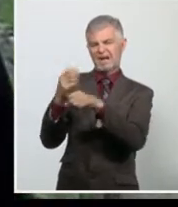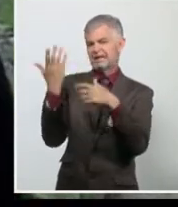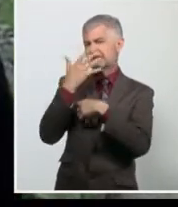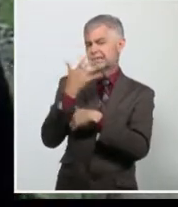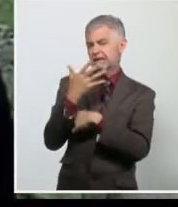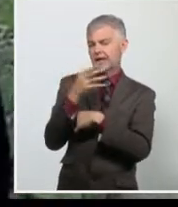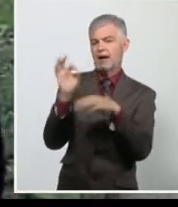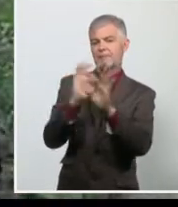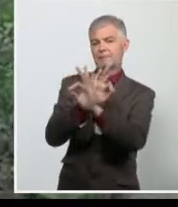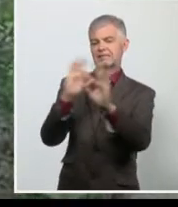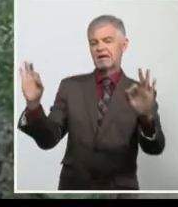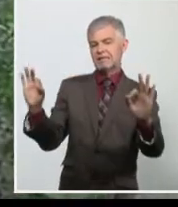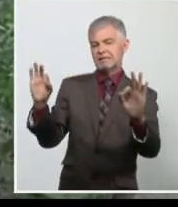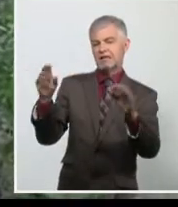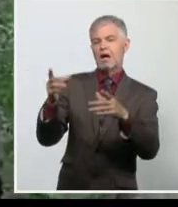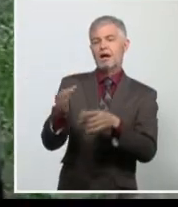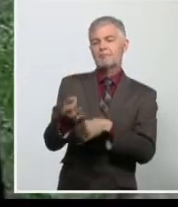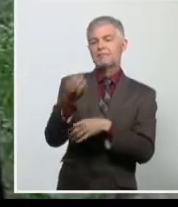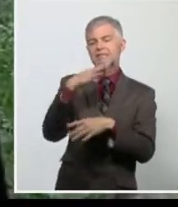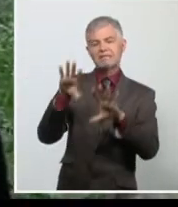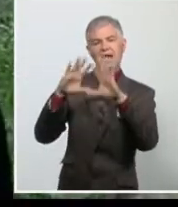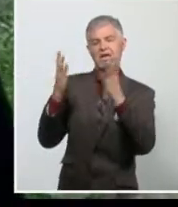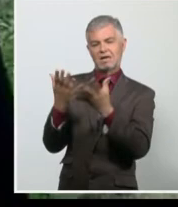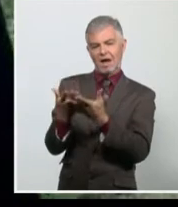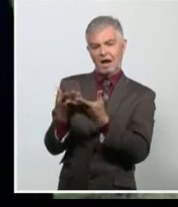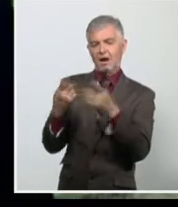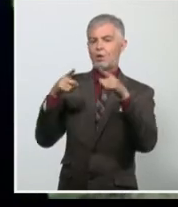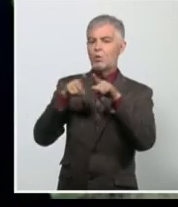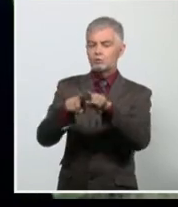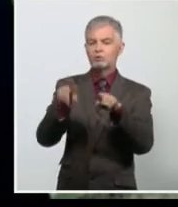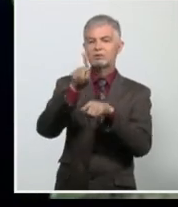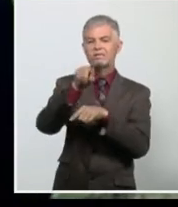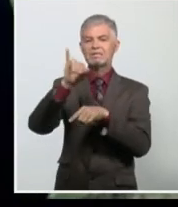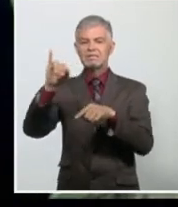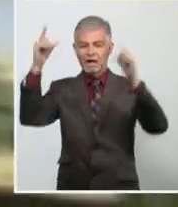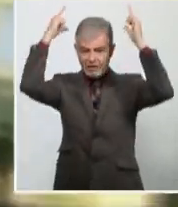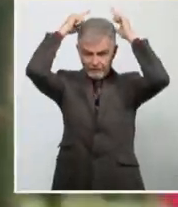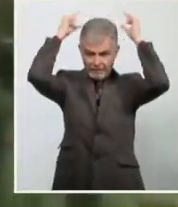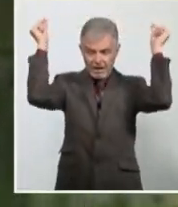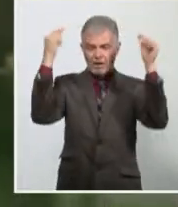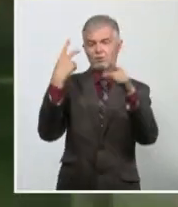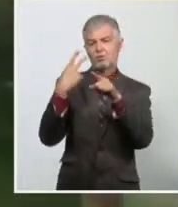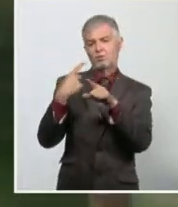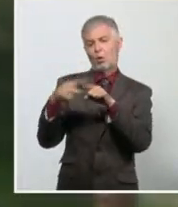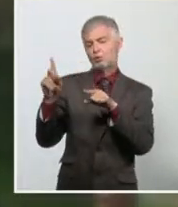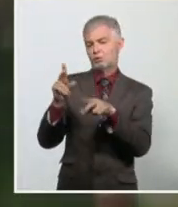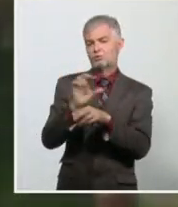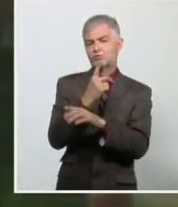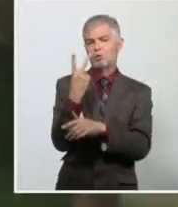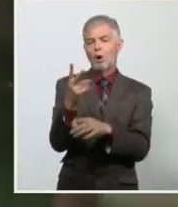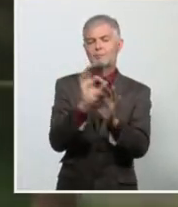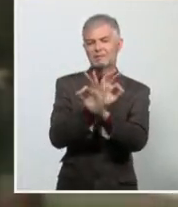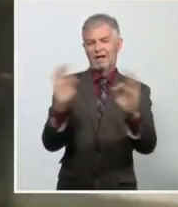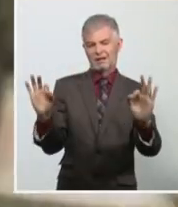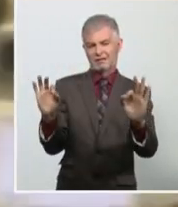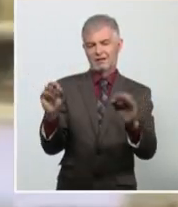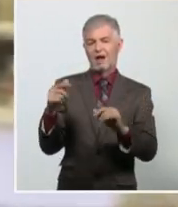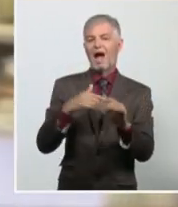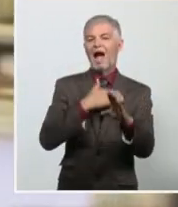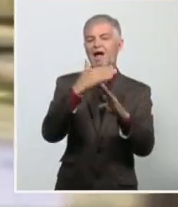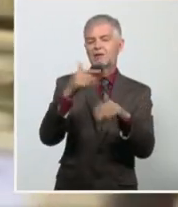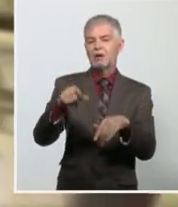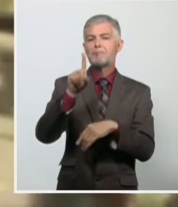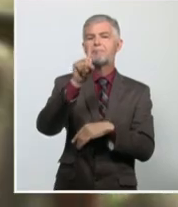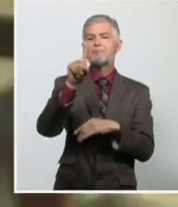especialistas en medicina general integral con junto a 16 enfermeros y dos clínicos hasta el momento hemos alcanzado 2020